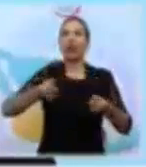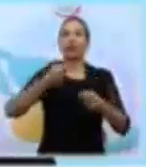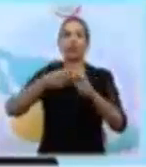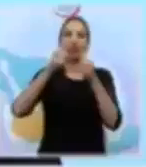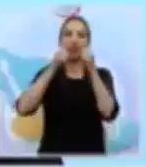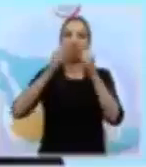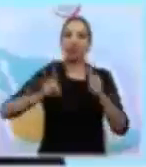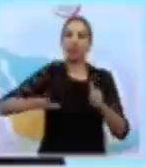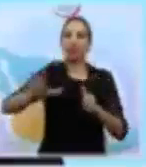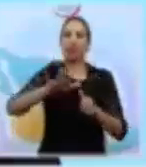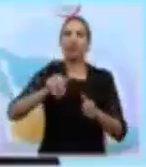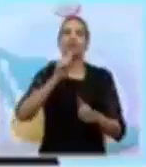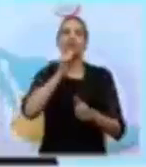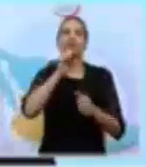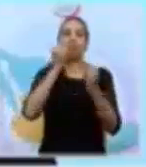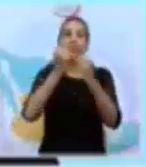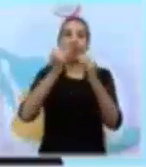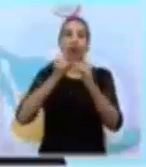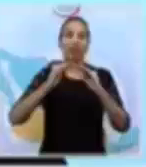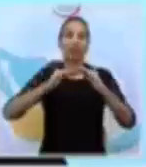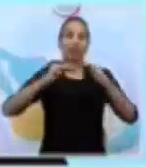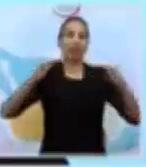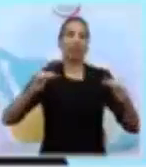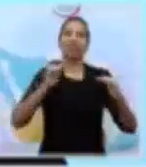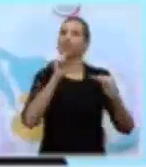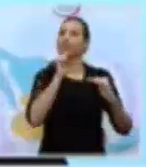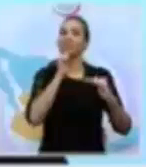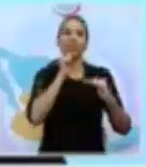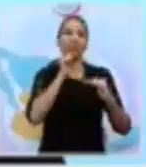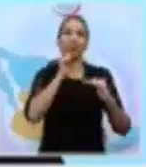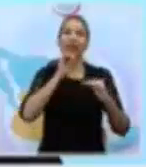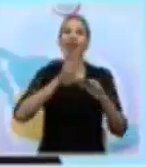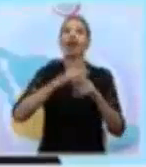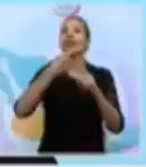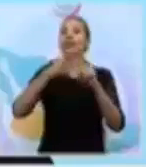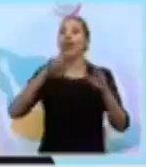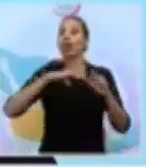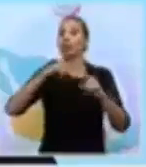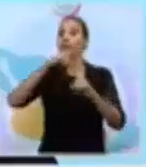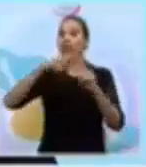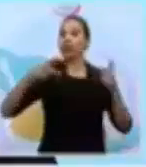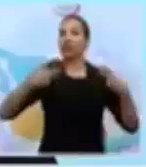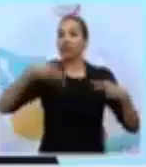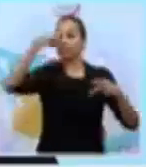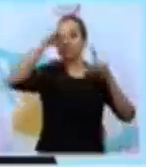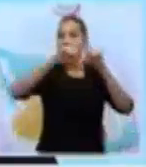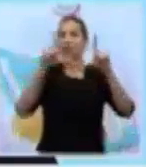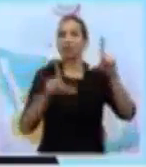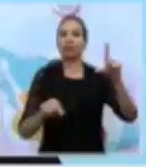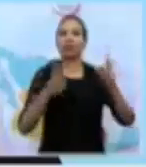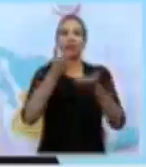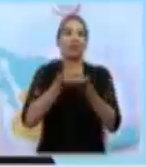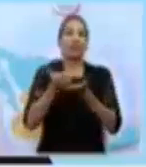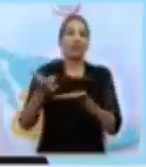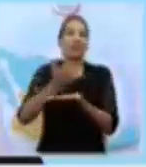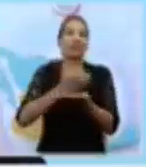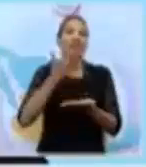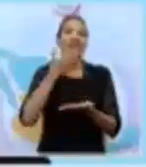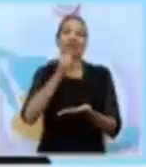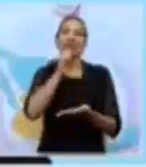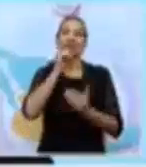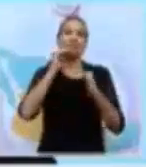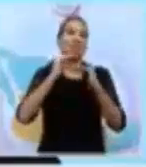público, todavía no es equitativa. La mitad de los mexicanos carece de un ingreso considerado como